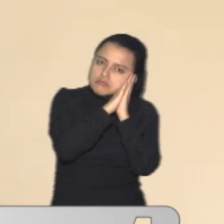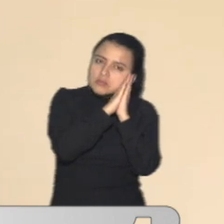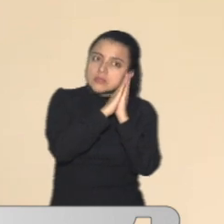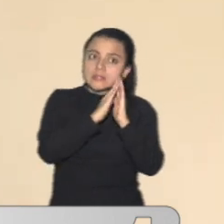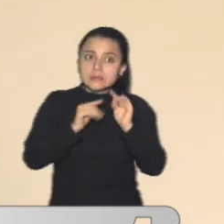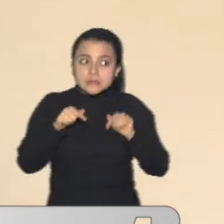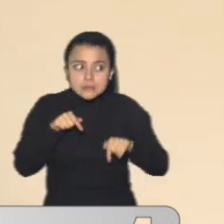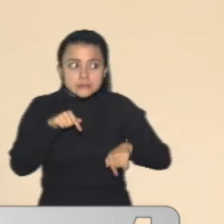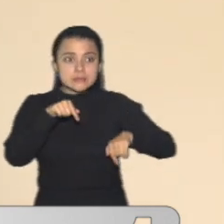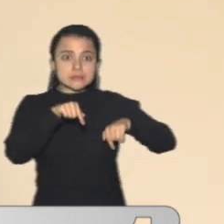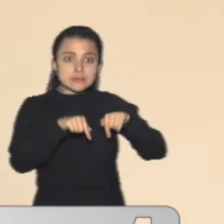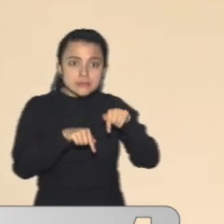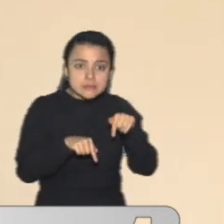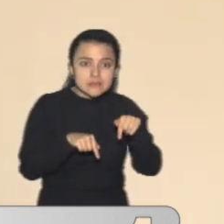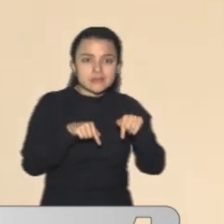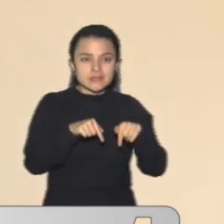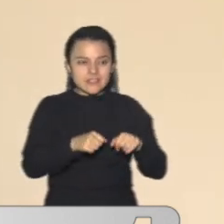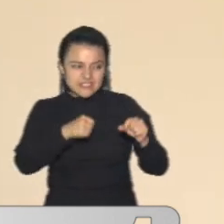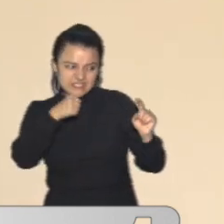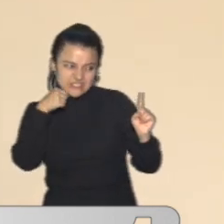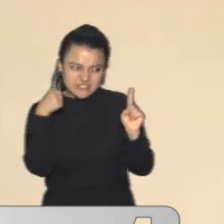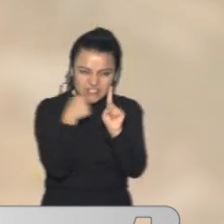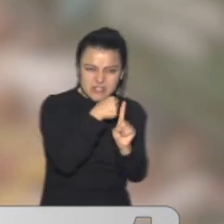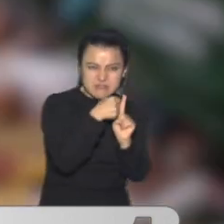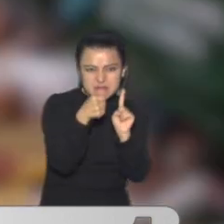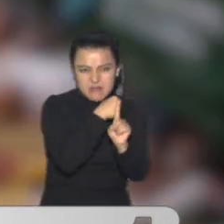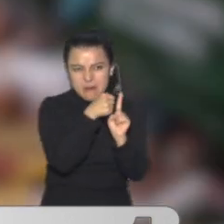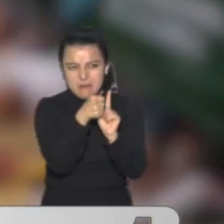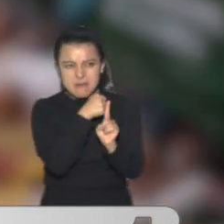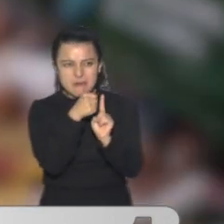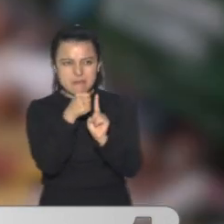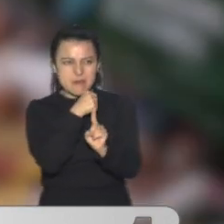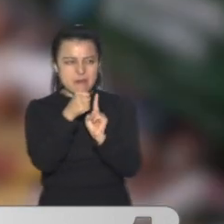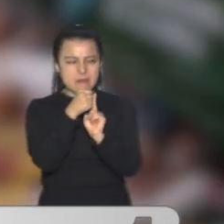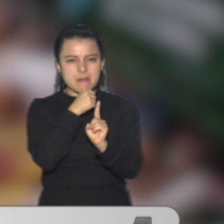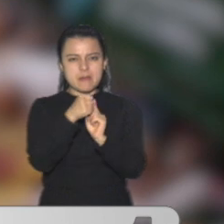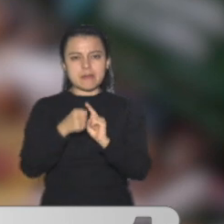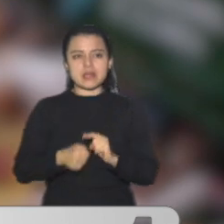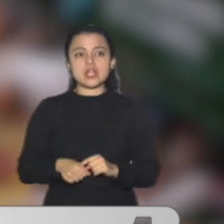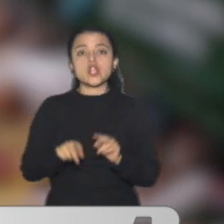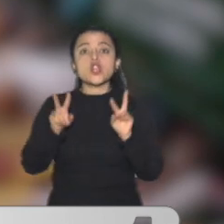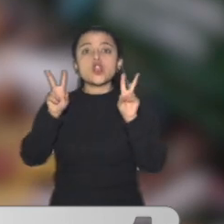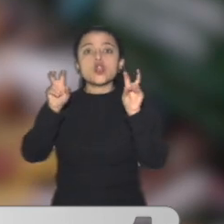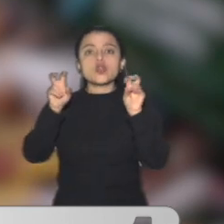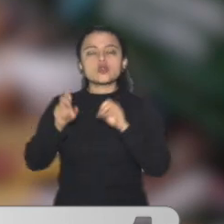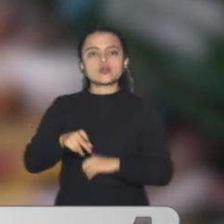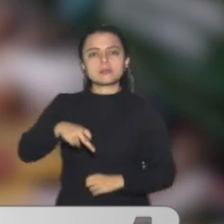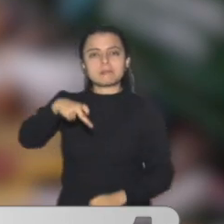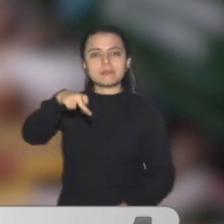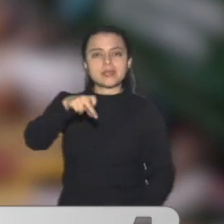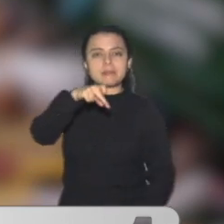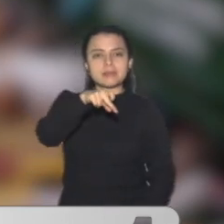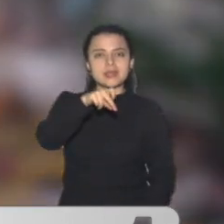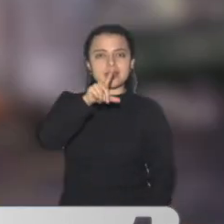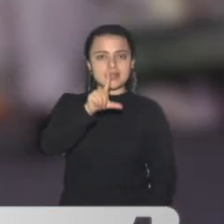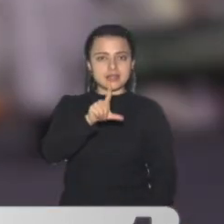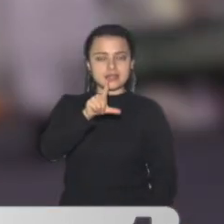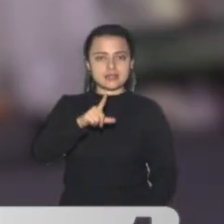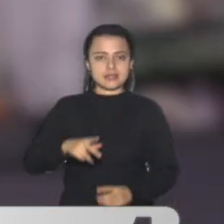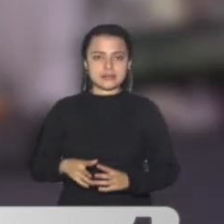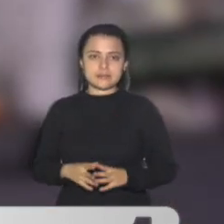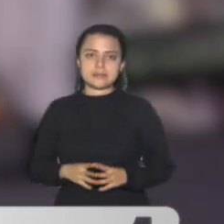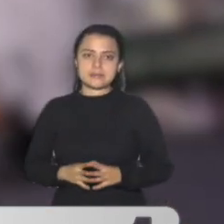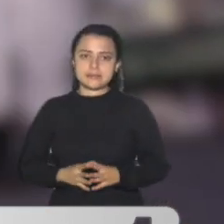lo que presuntamente es un ajuste de cuenta entre los pp el detenido fue llevado hasta un centro médico donde se le